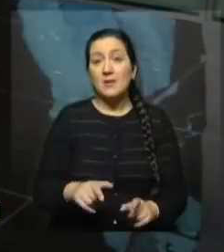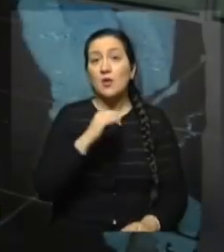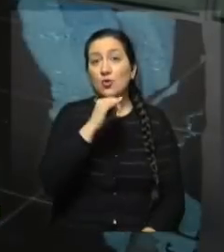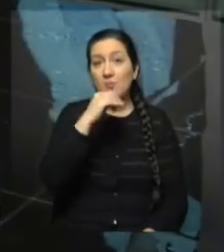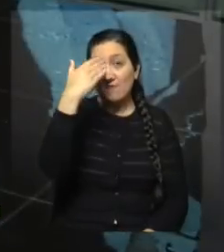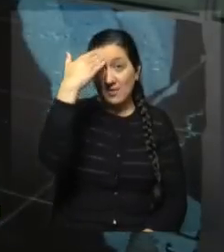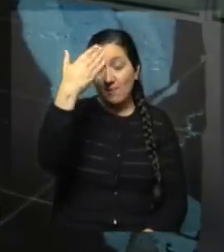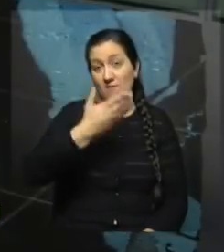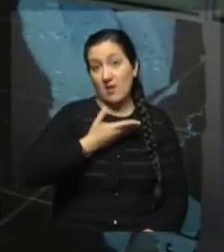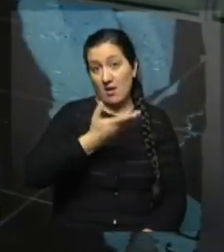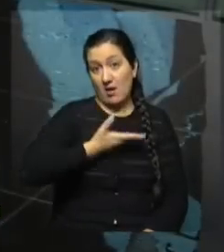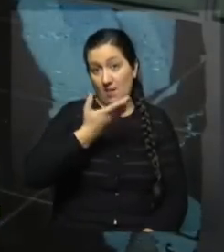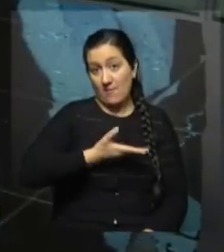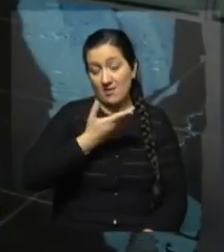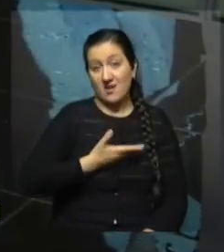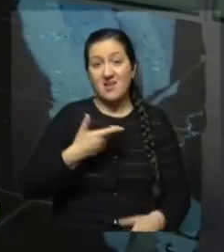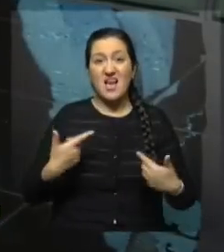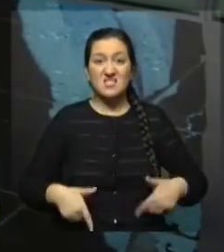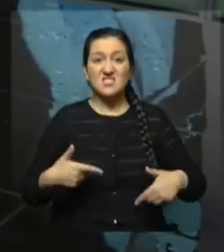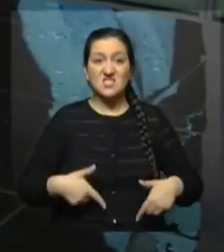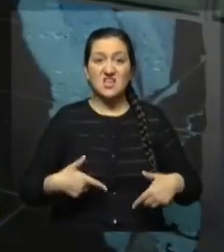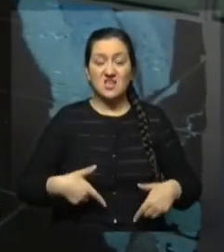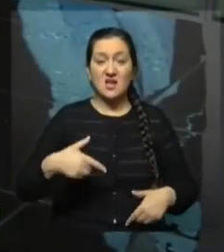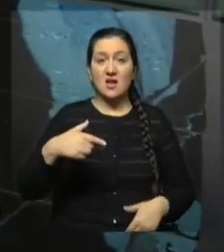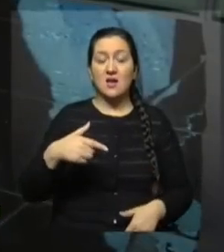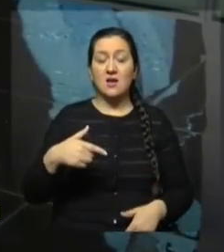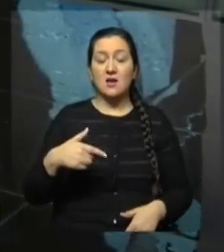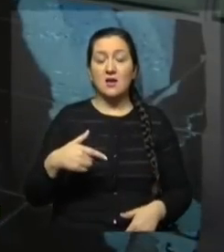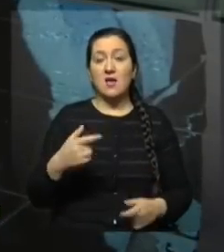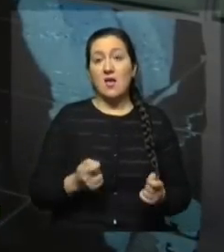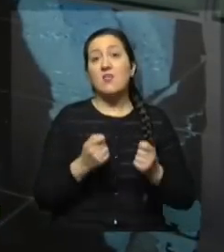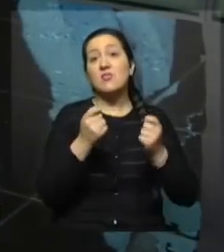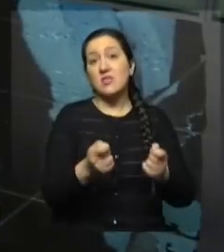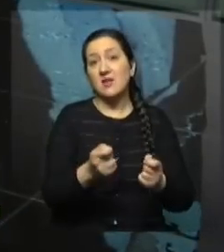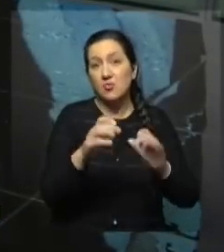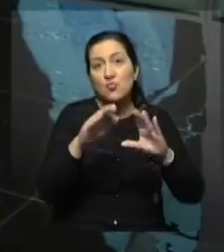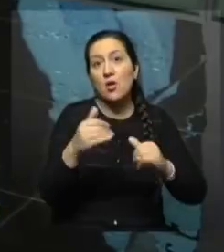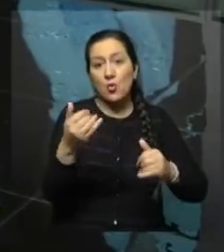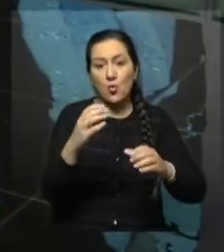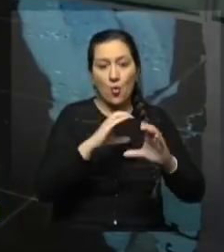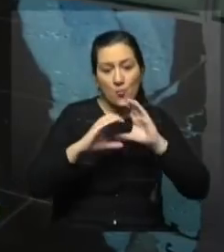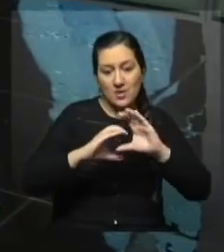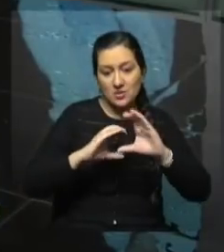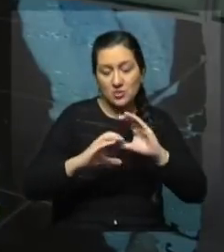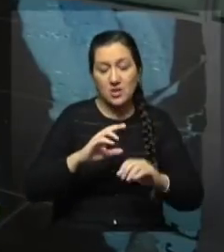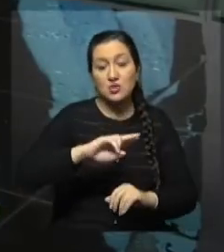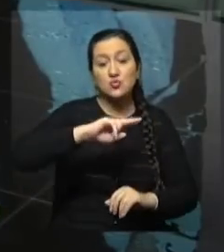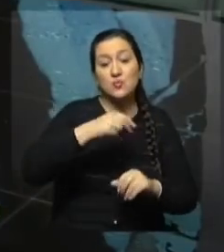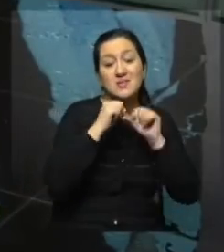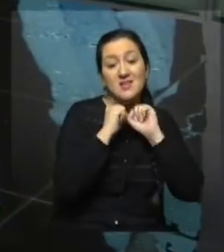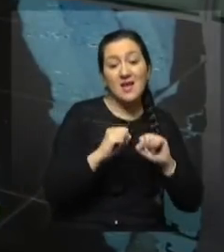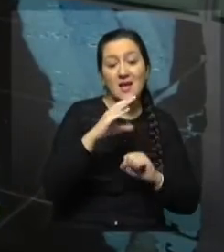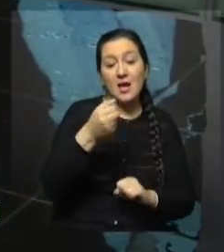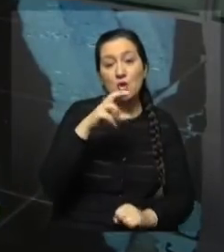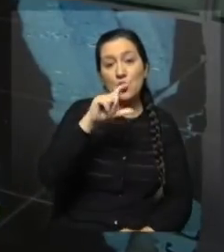va a reclamar ante la justicia que cancillería bueno entregue las comunicaciones entre la subsecretaria Carolina h